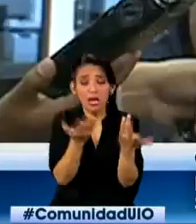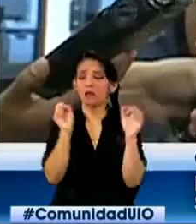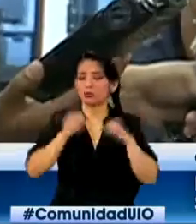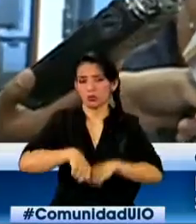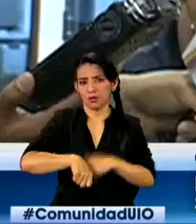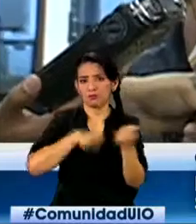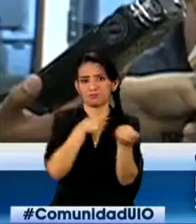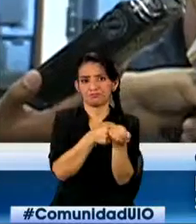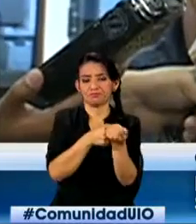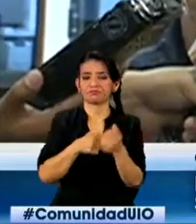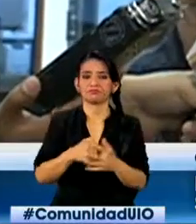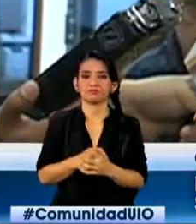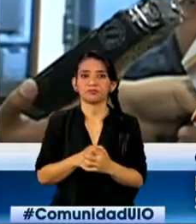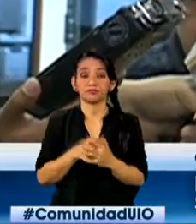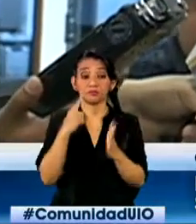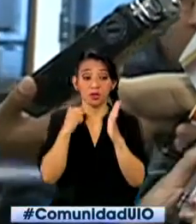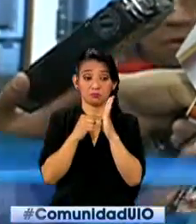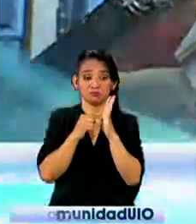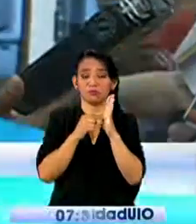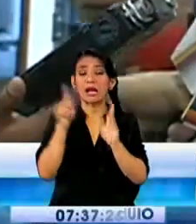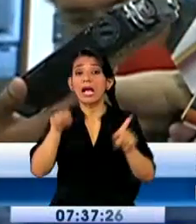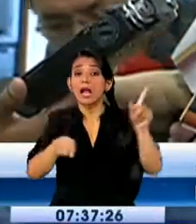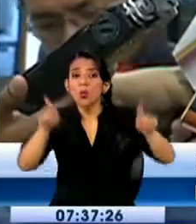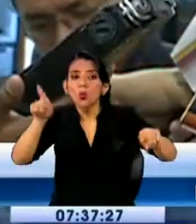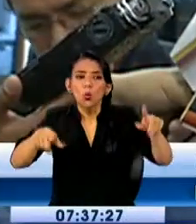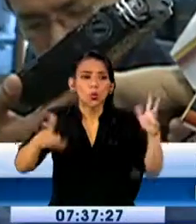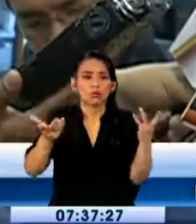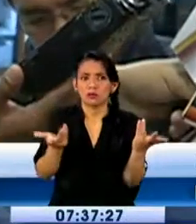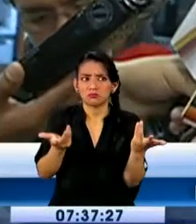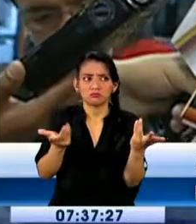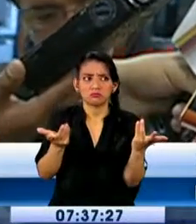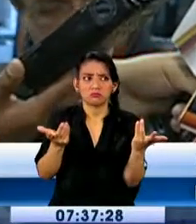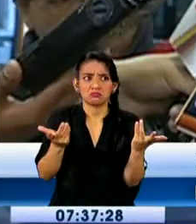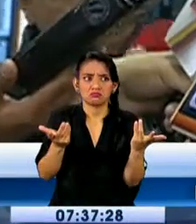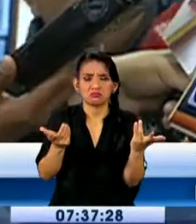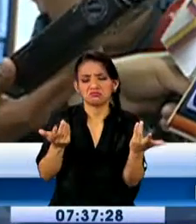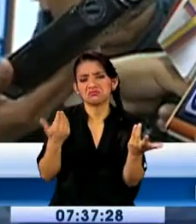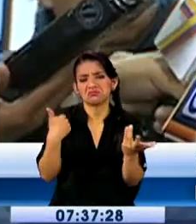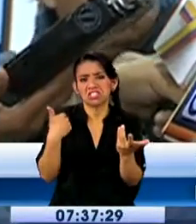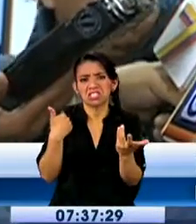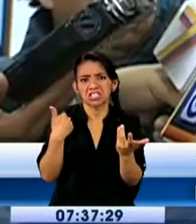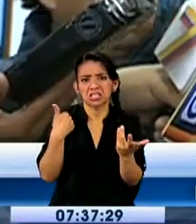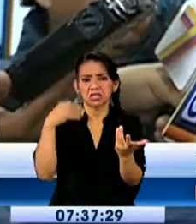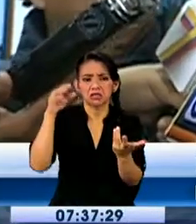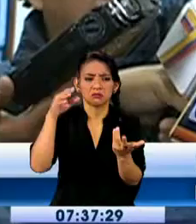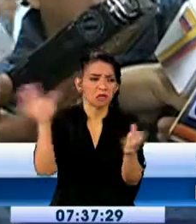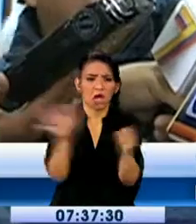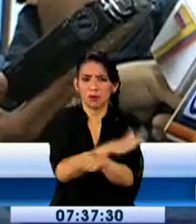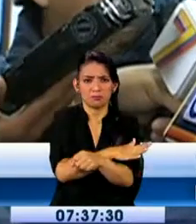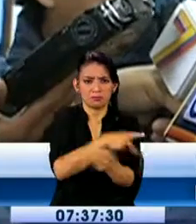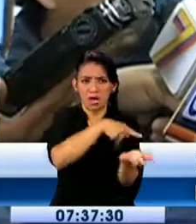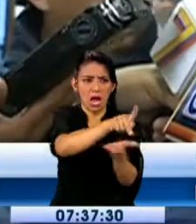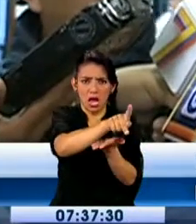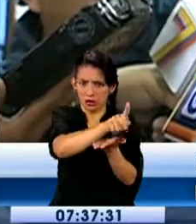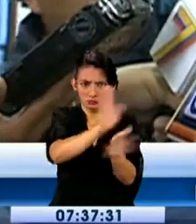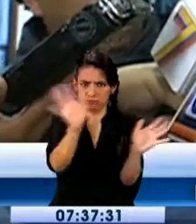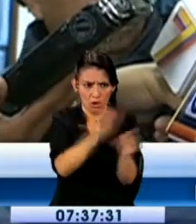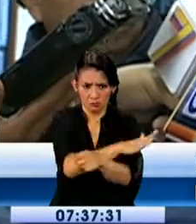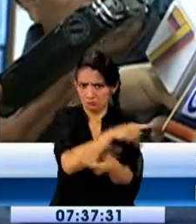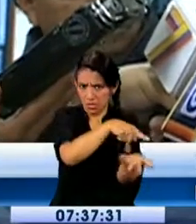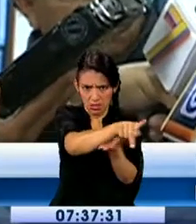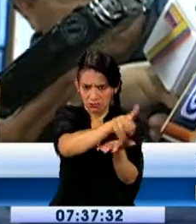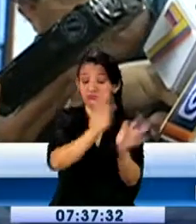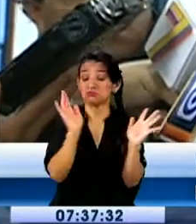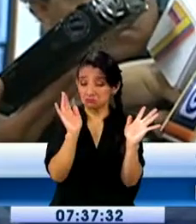afiliada. Habrán personas en las cuales no tienen un subsidio prácticamente del 100%, otras